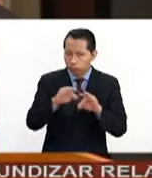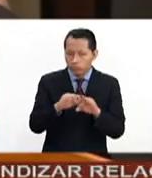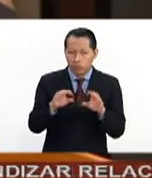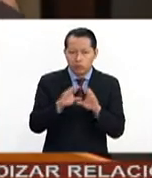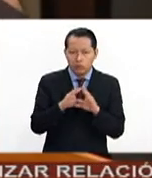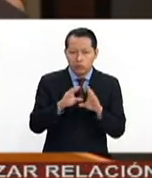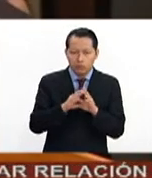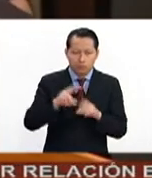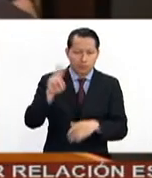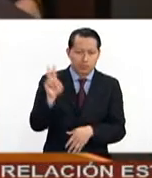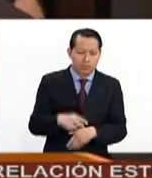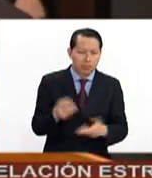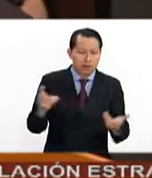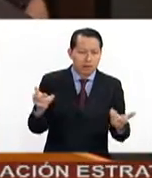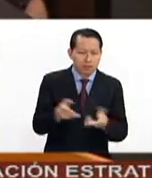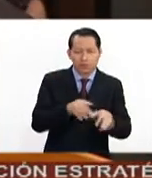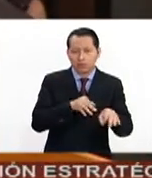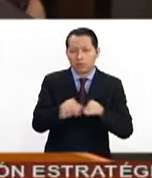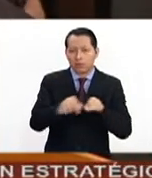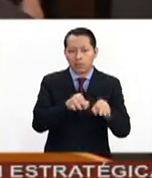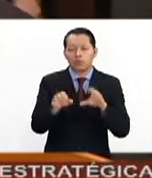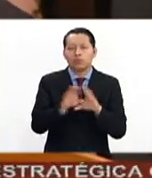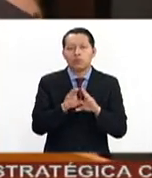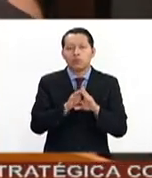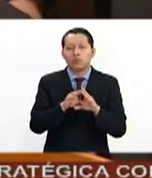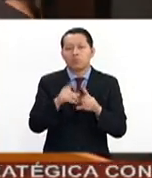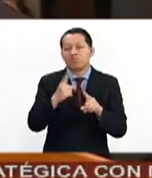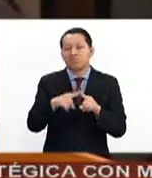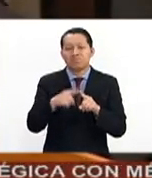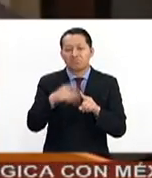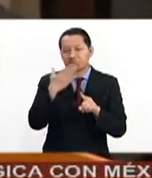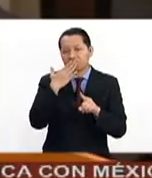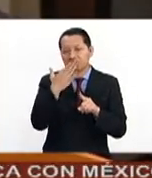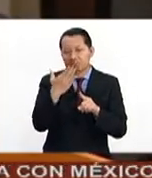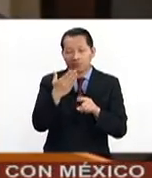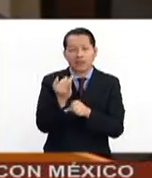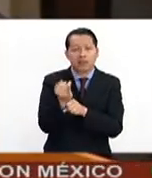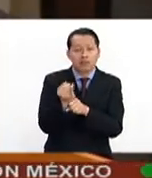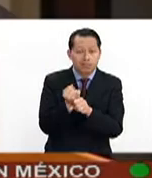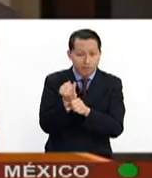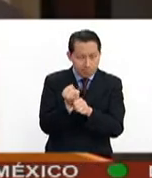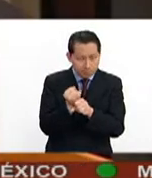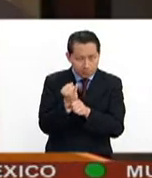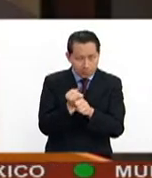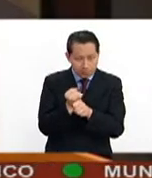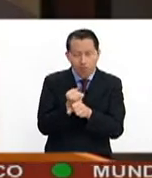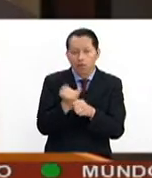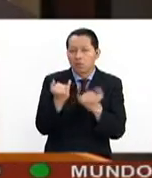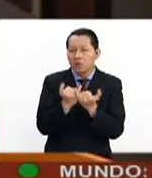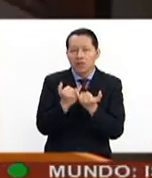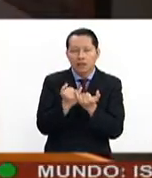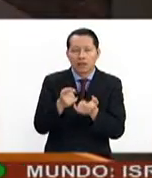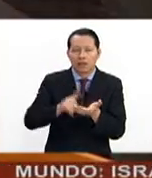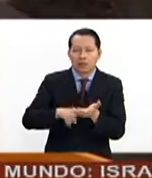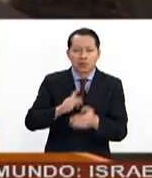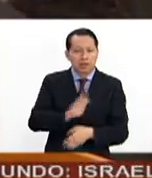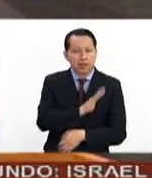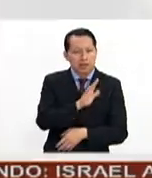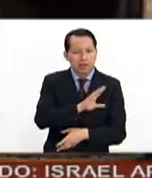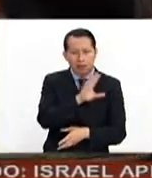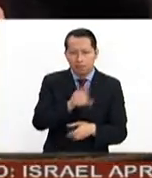y realizan trabajos realmente prodigiosos de investigación y con una calidad